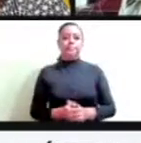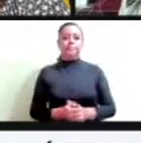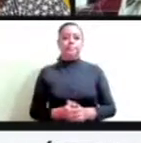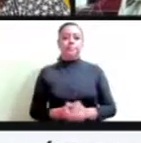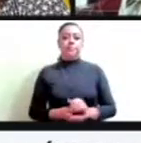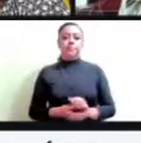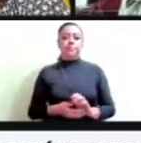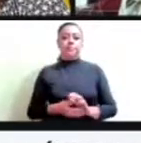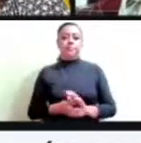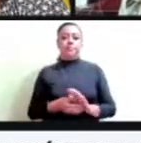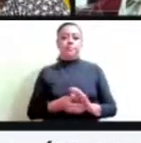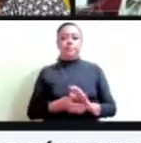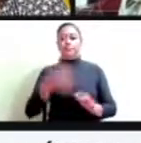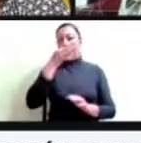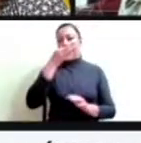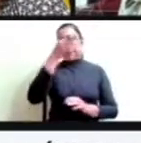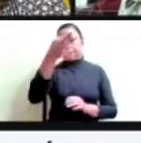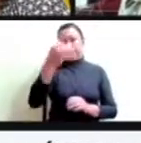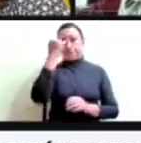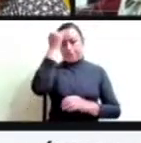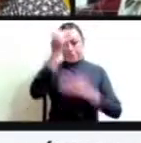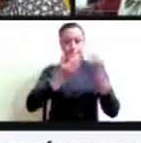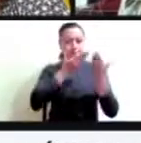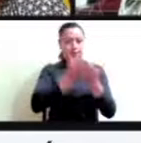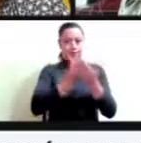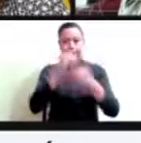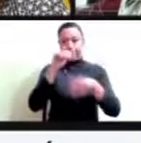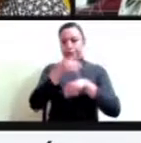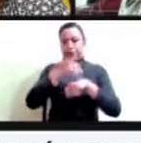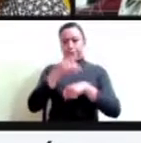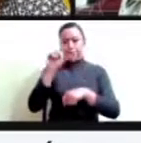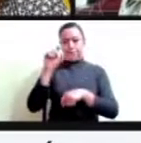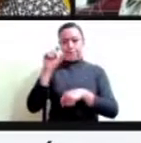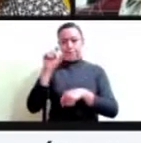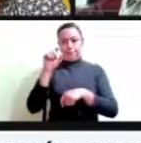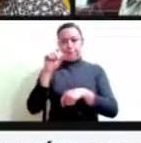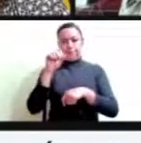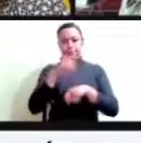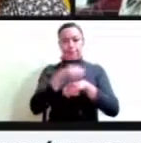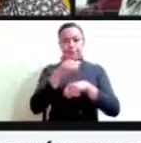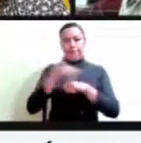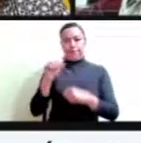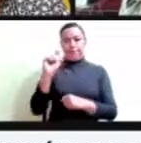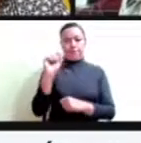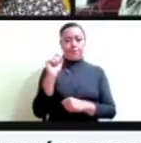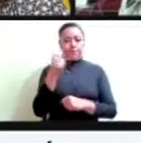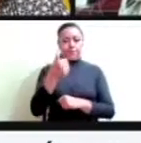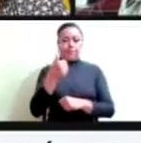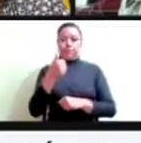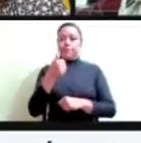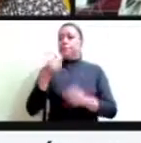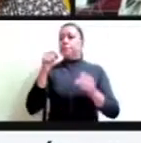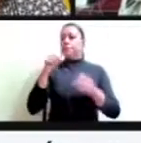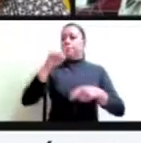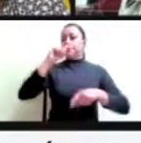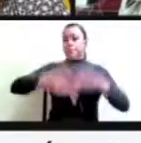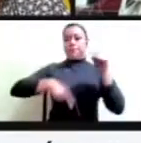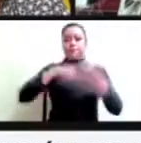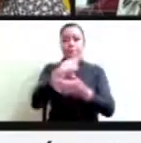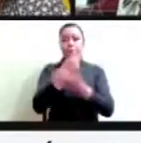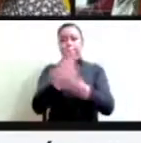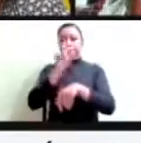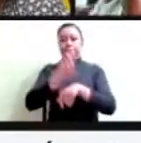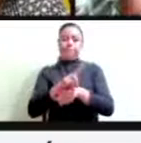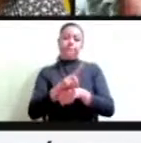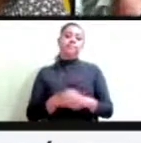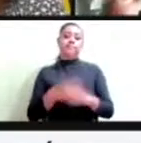Les informo que la iniciativa enlistada en el numeral número 20, en el numeral 26 ha sido retirada del orden del día. Para